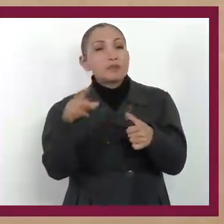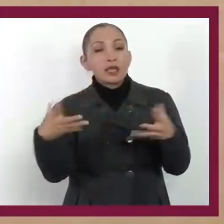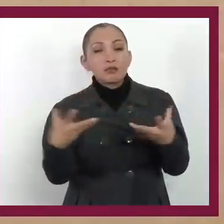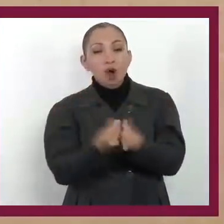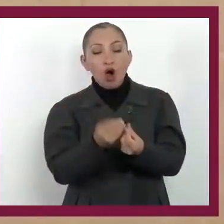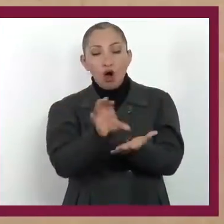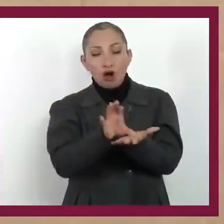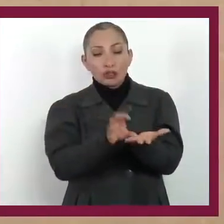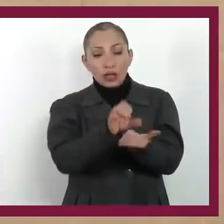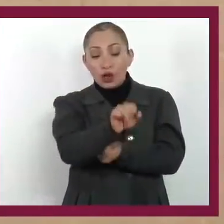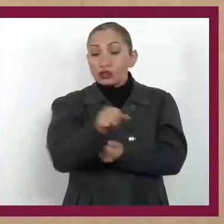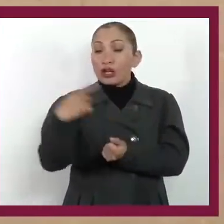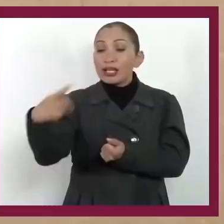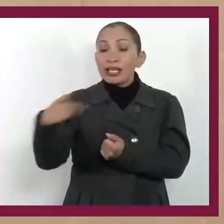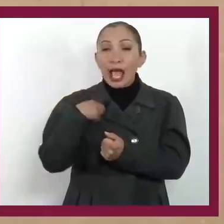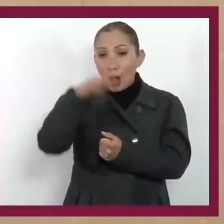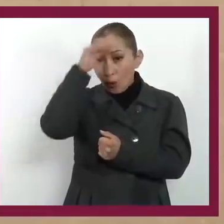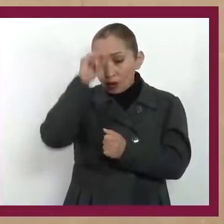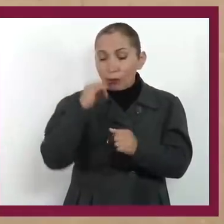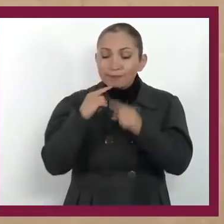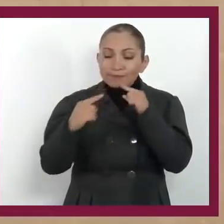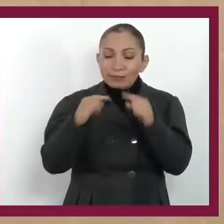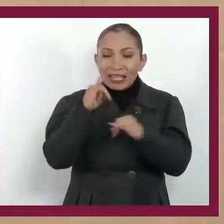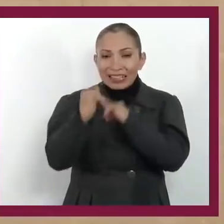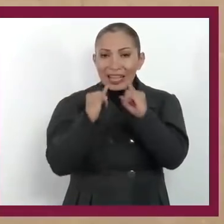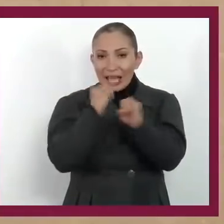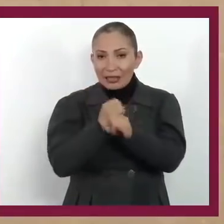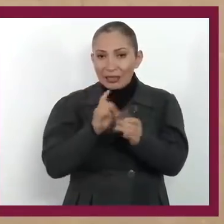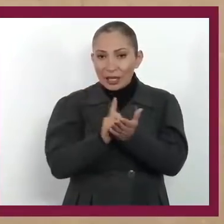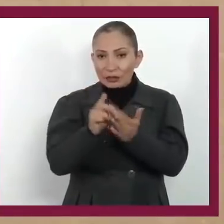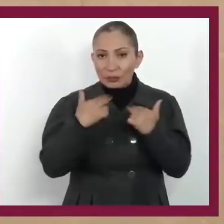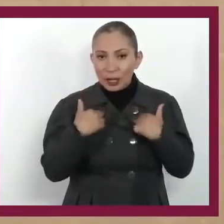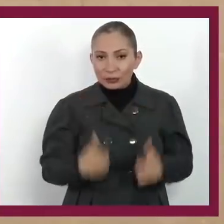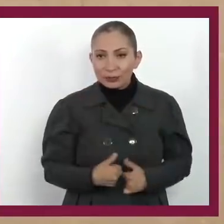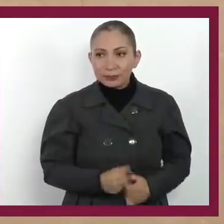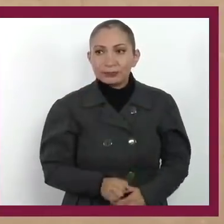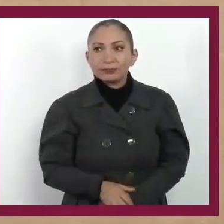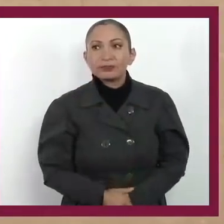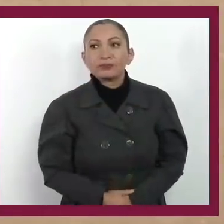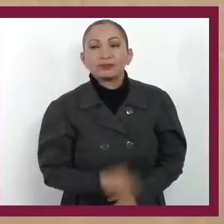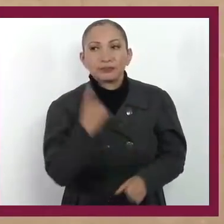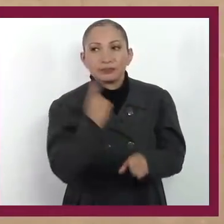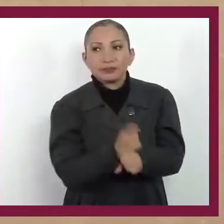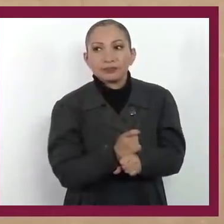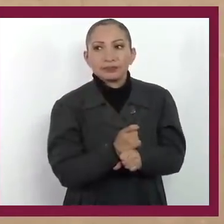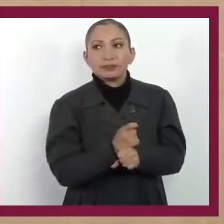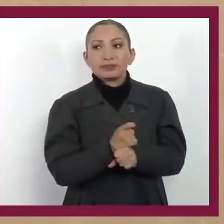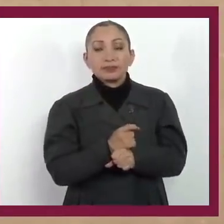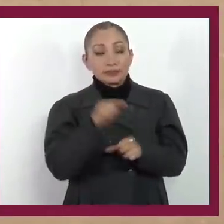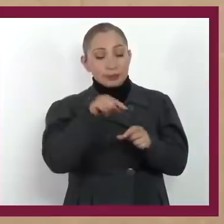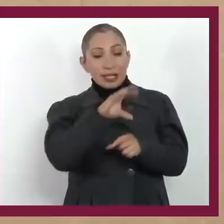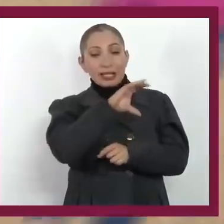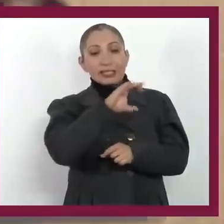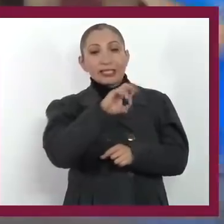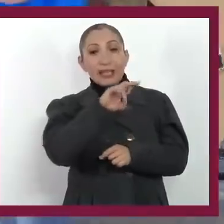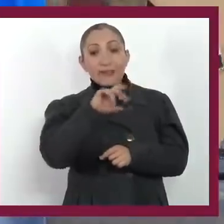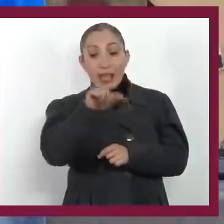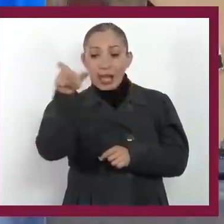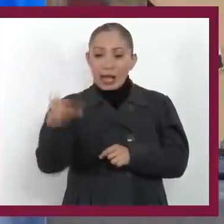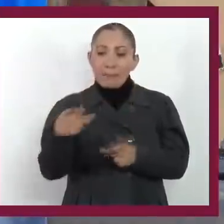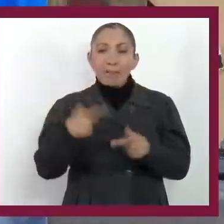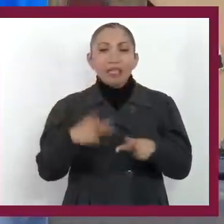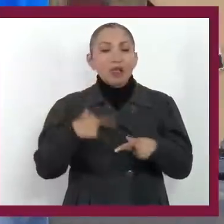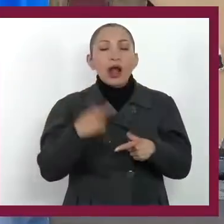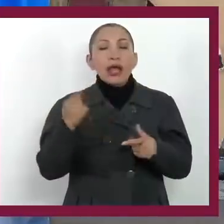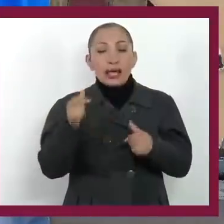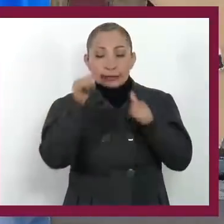de las constituciones y de los pactos internacionales de derechos humanos. La primera es la dimensión civil de la ciudadanía,